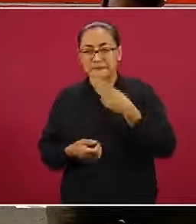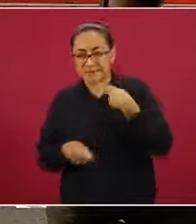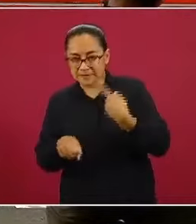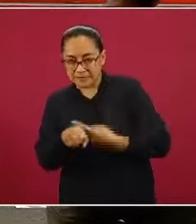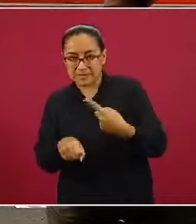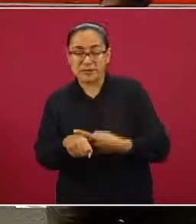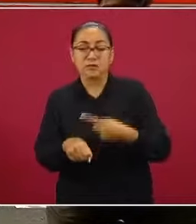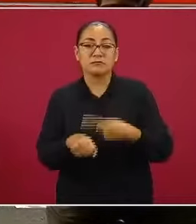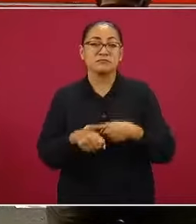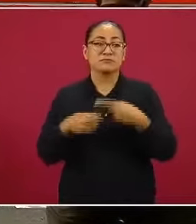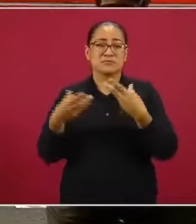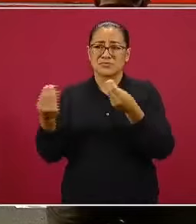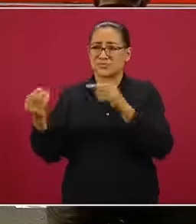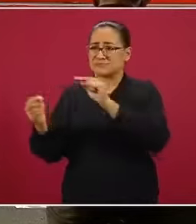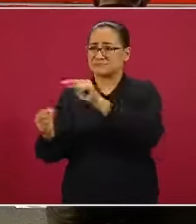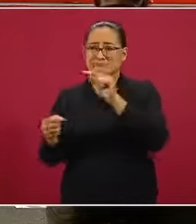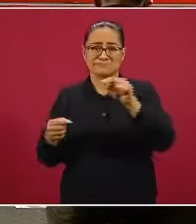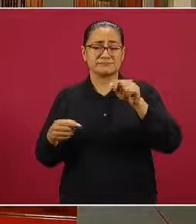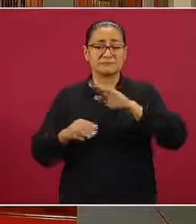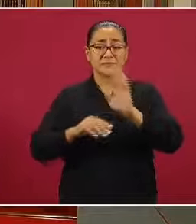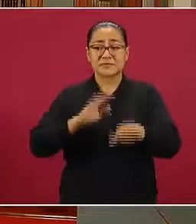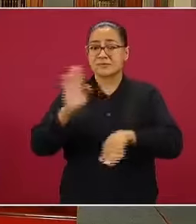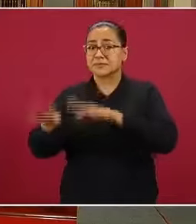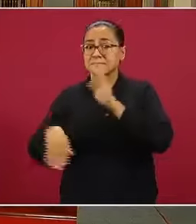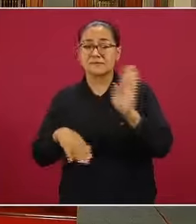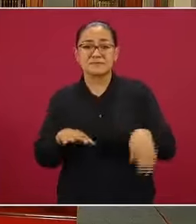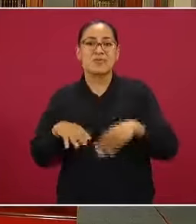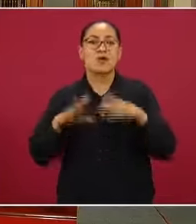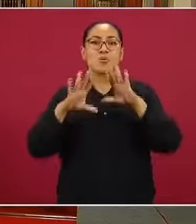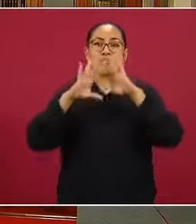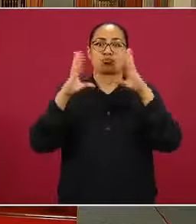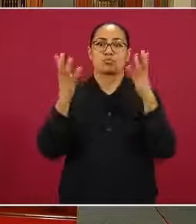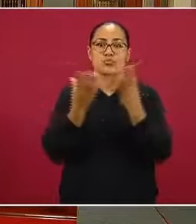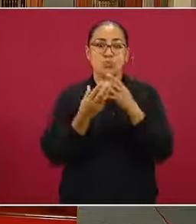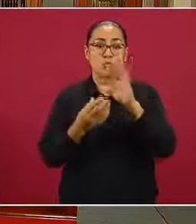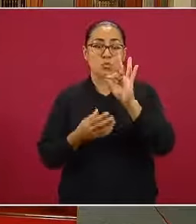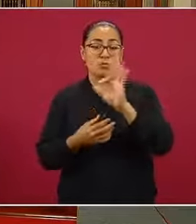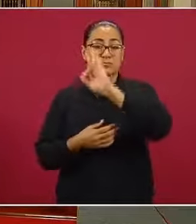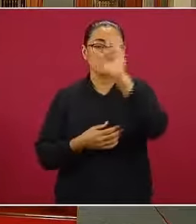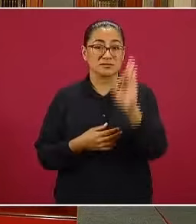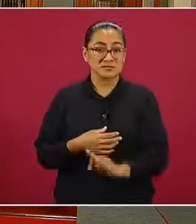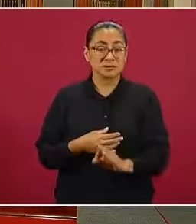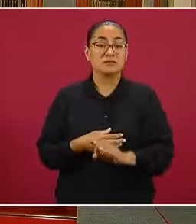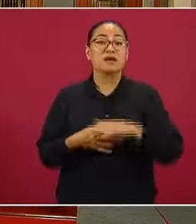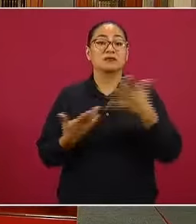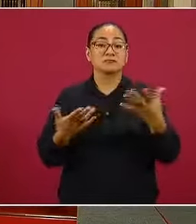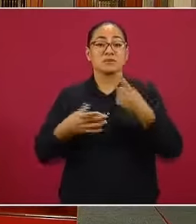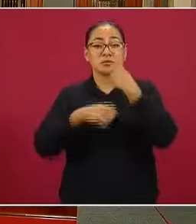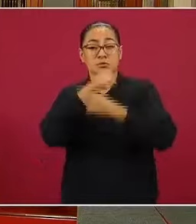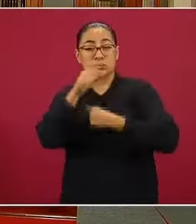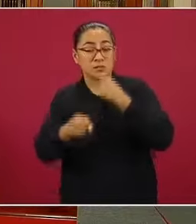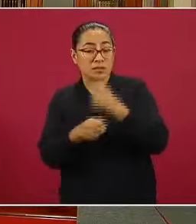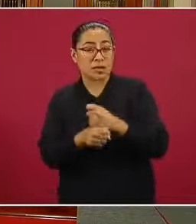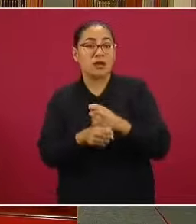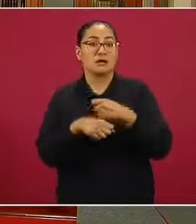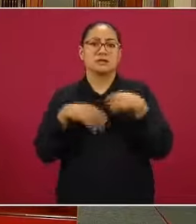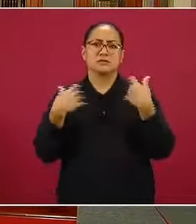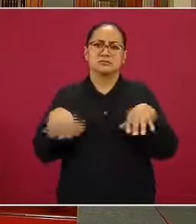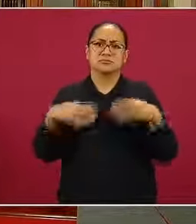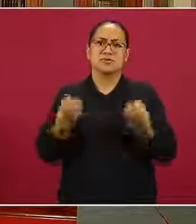Más del 40% de estas muertes, más de 16 millones de muertes anuales, fueron prematuras, es decir,